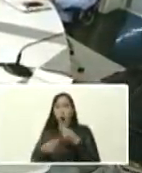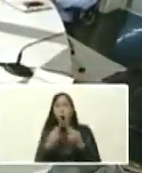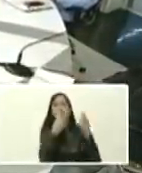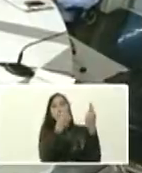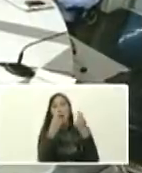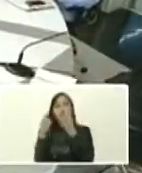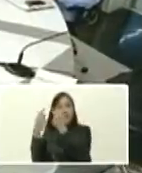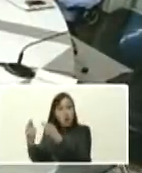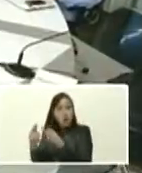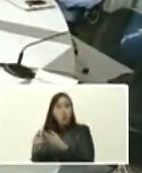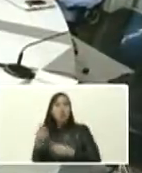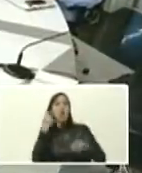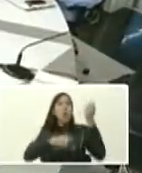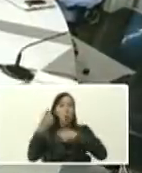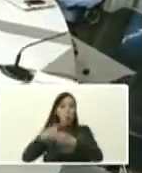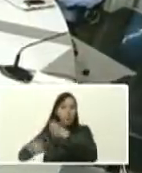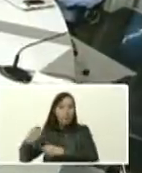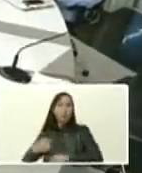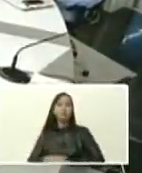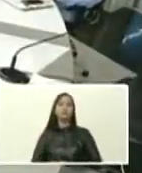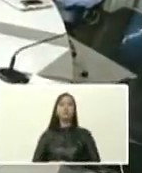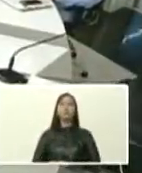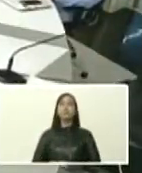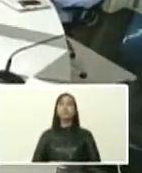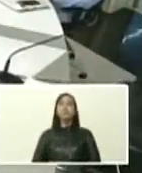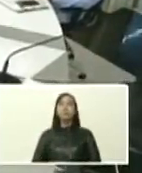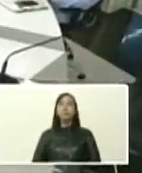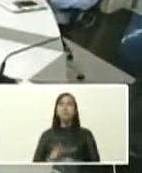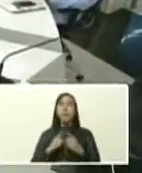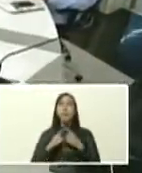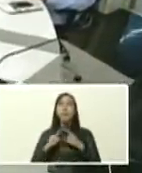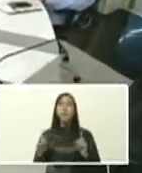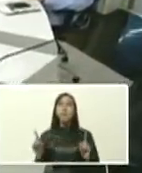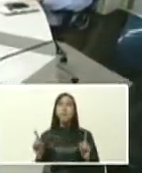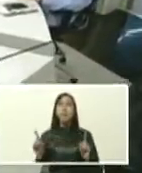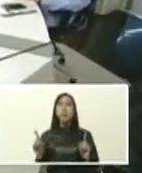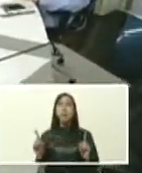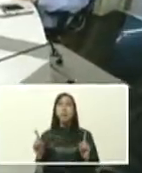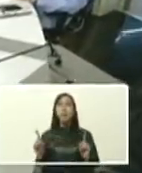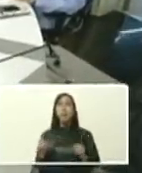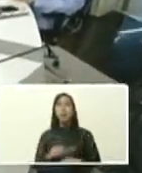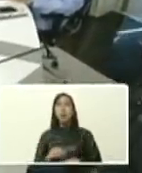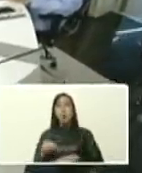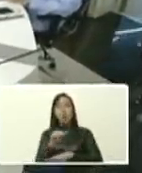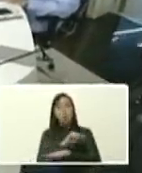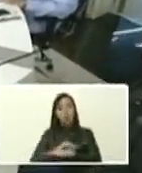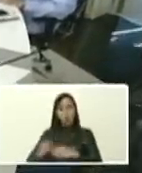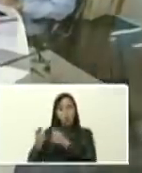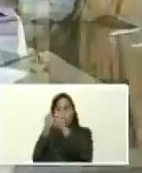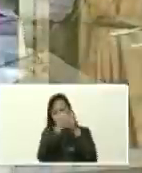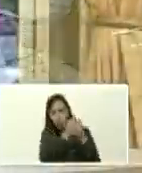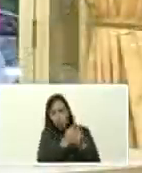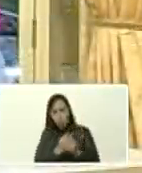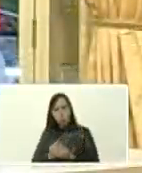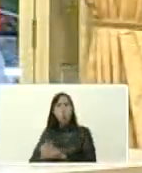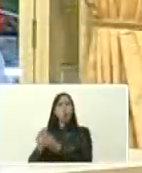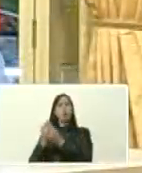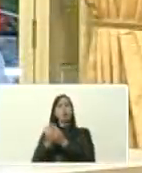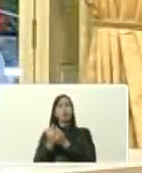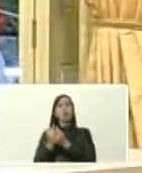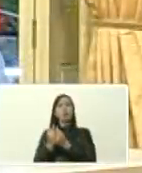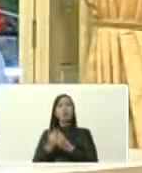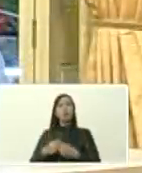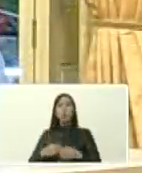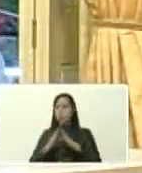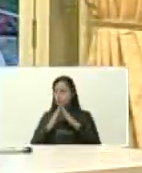al mes, mínimo. Pero los sectores, el ministro del Ministerio de Comercio, ¿no?, y